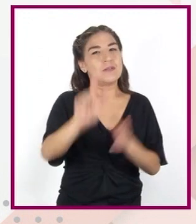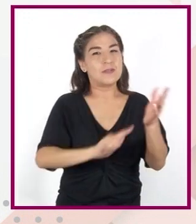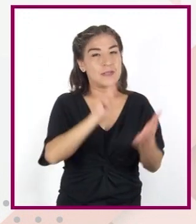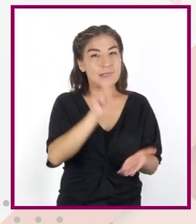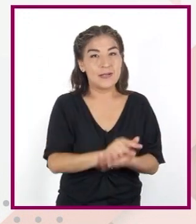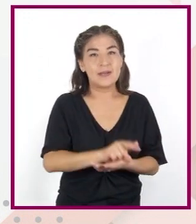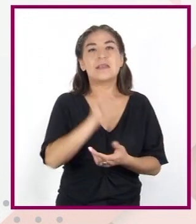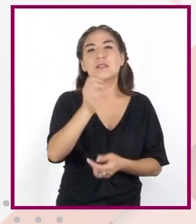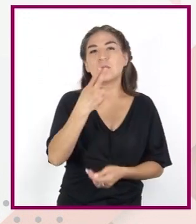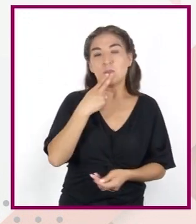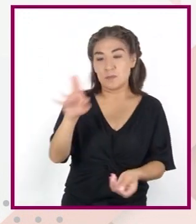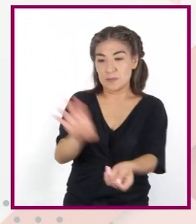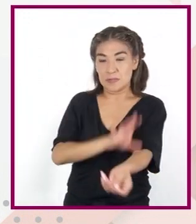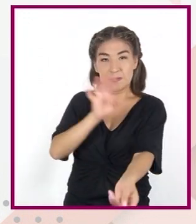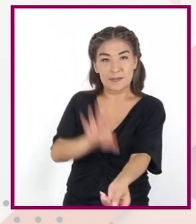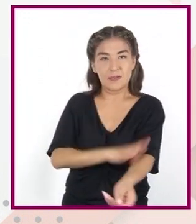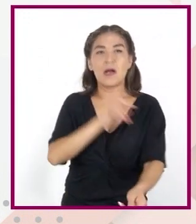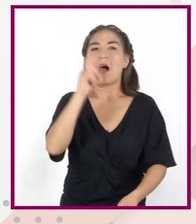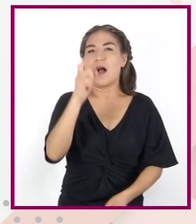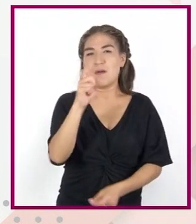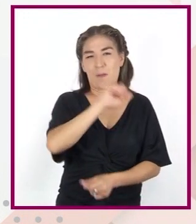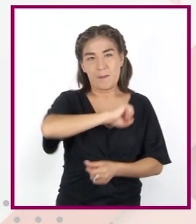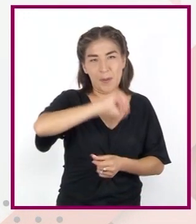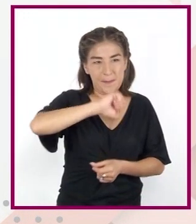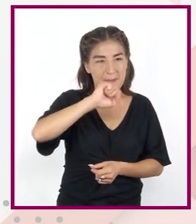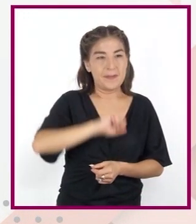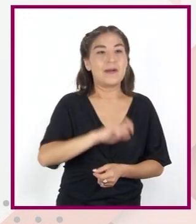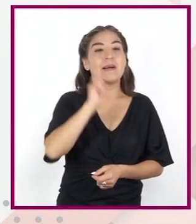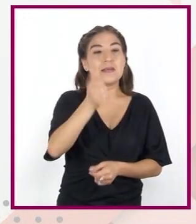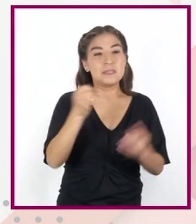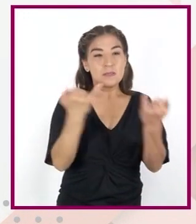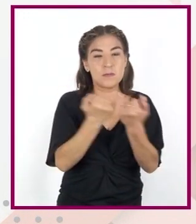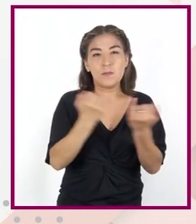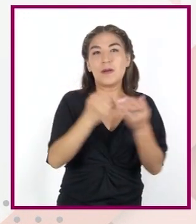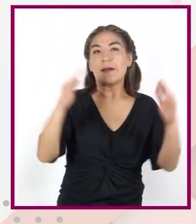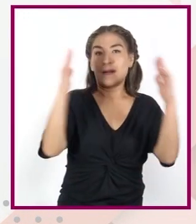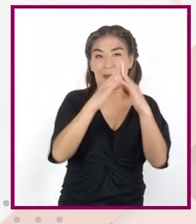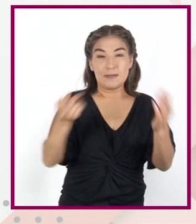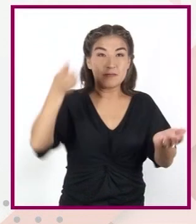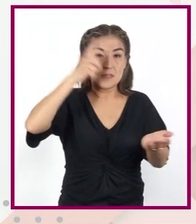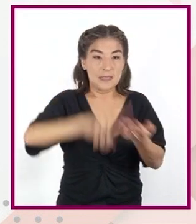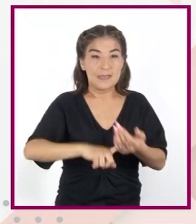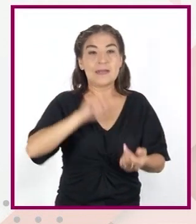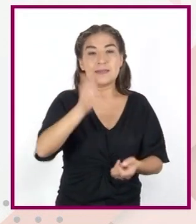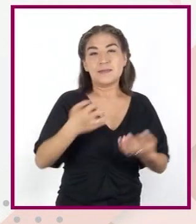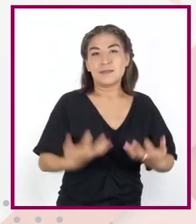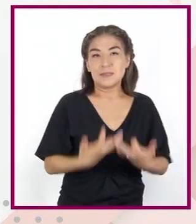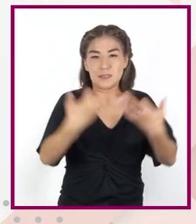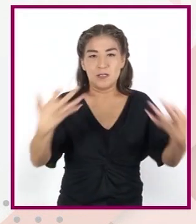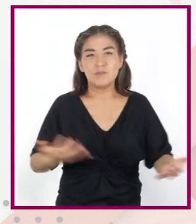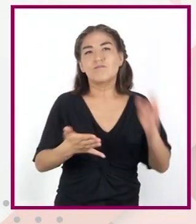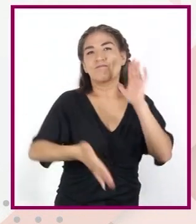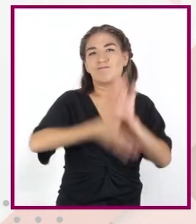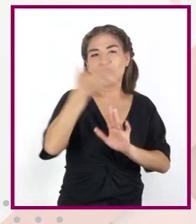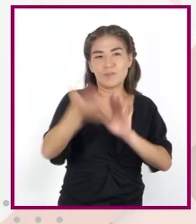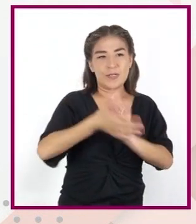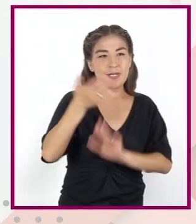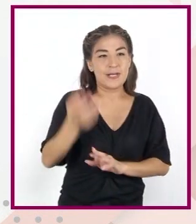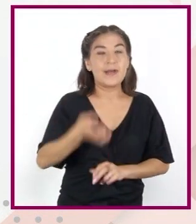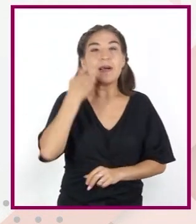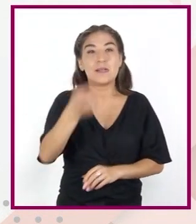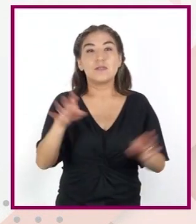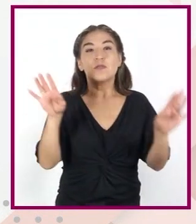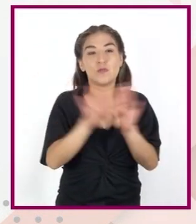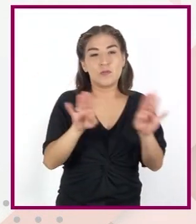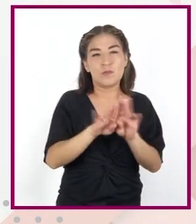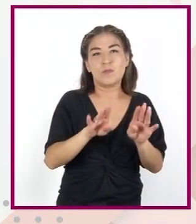de energía eléctrica y agua potable, del inmueble y del terreno sobre el cual está construido, en favor del